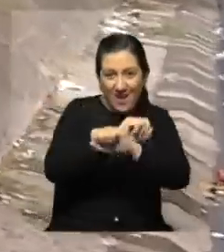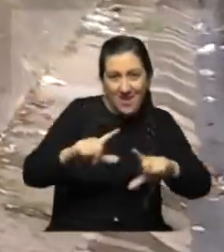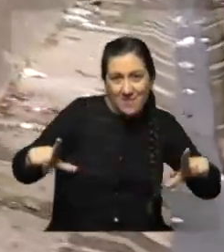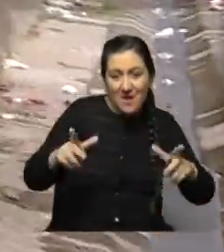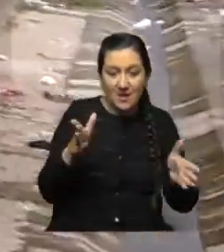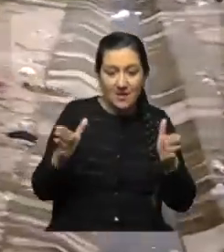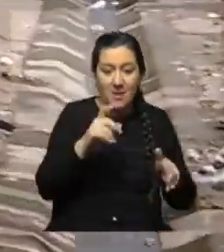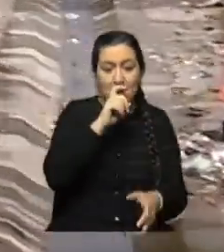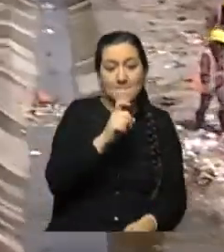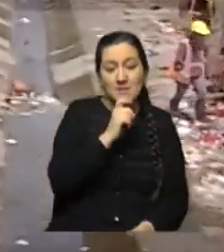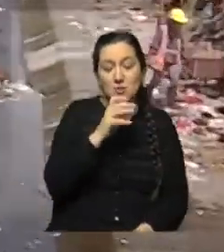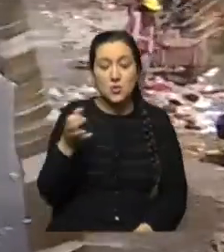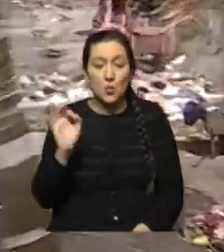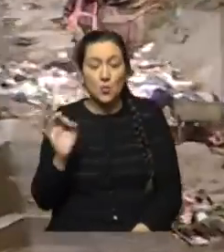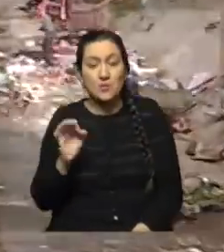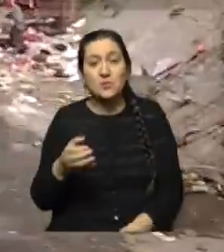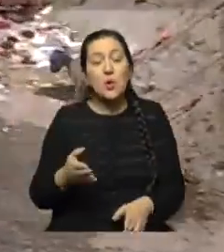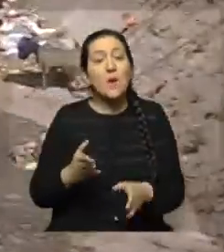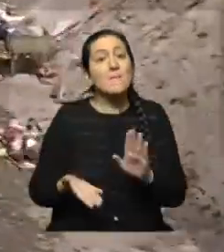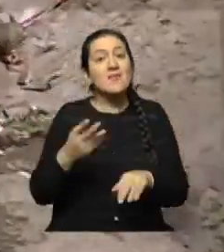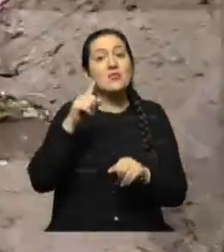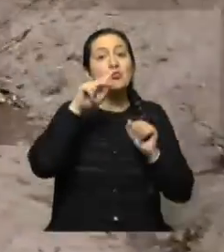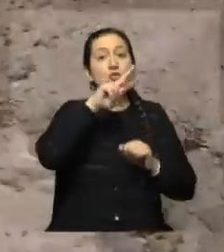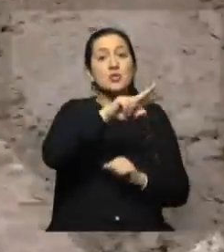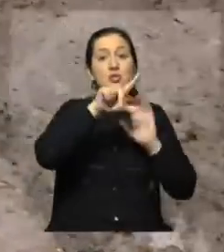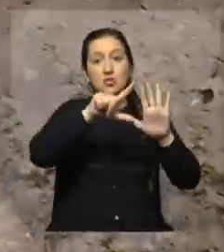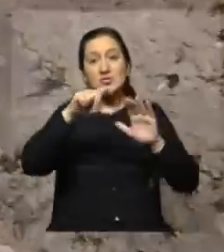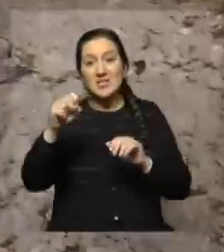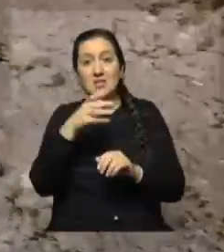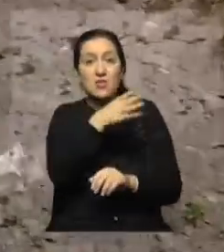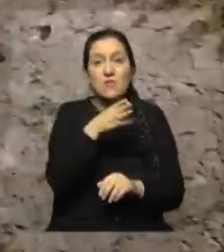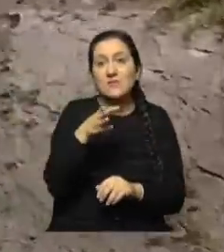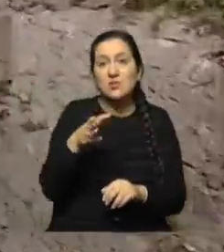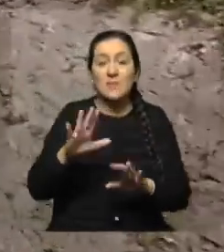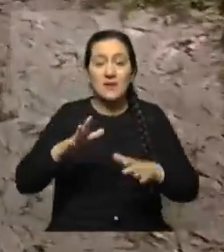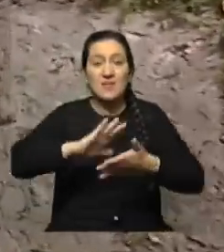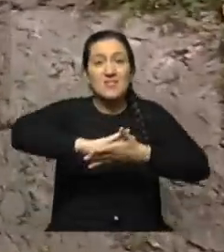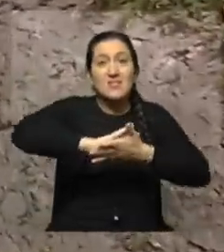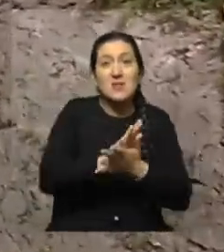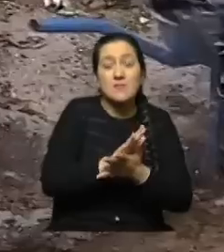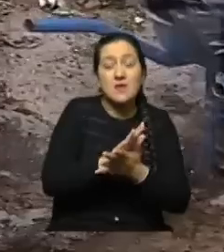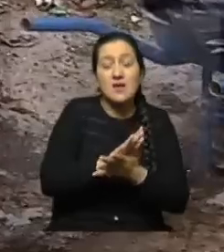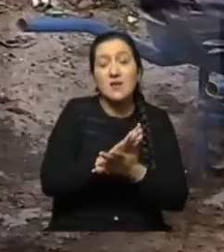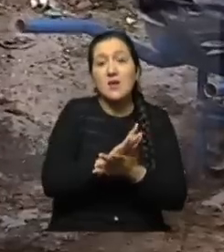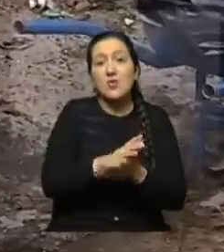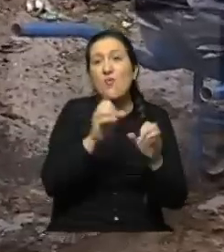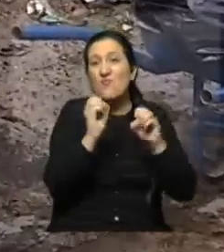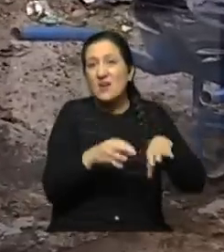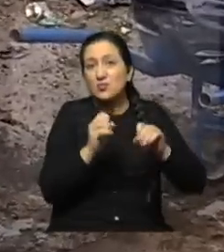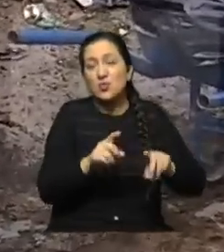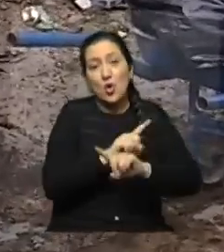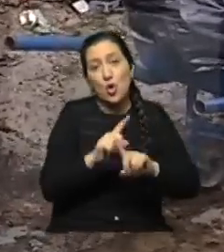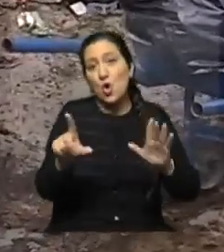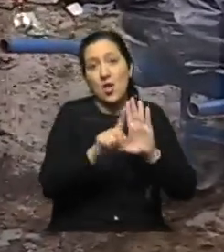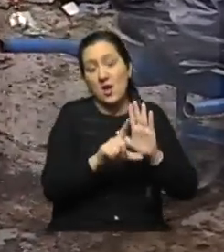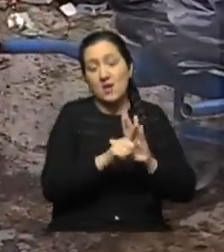marzo y octubre realizó más de 270 intervenciones destinadas principalmente a erradicar los sitios de disposición informal de residuos de las